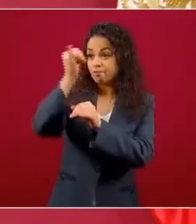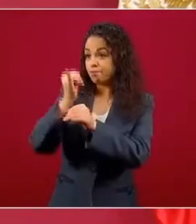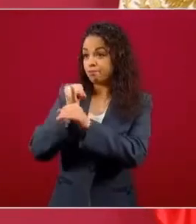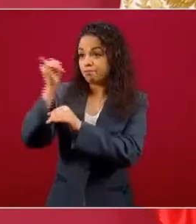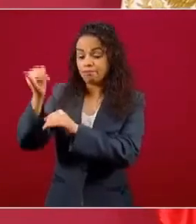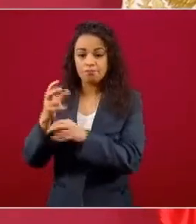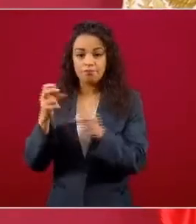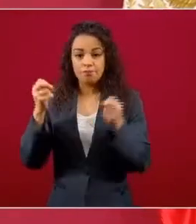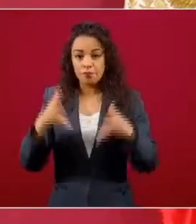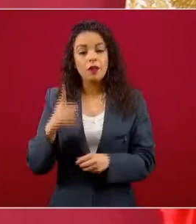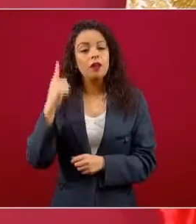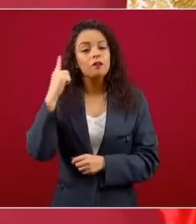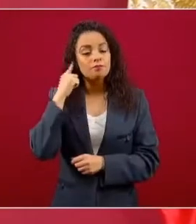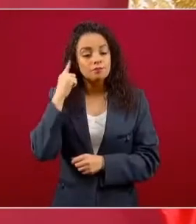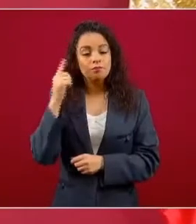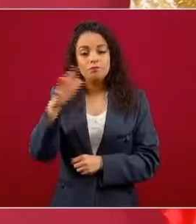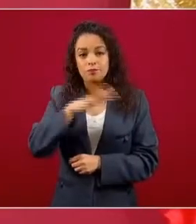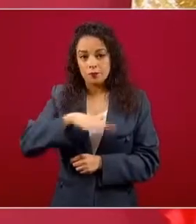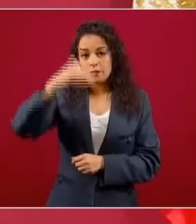gobierno